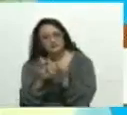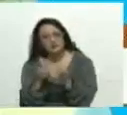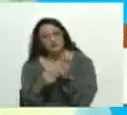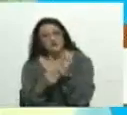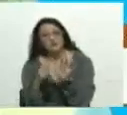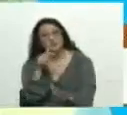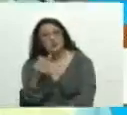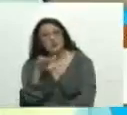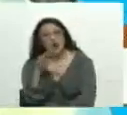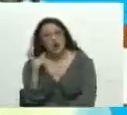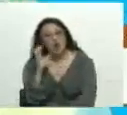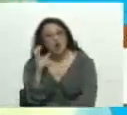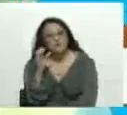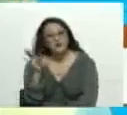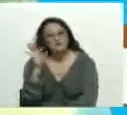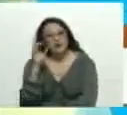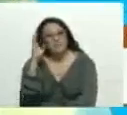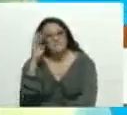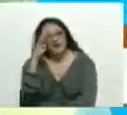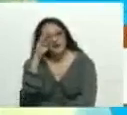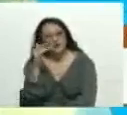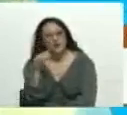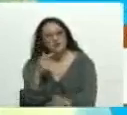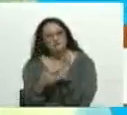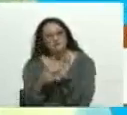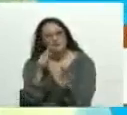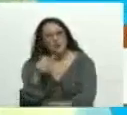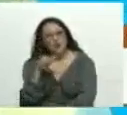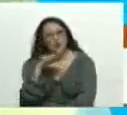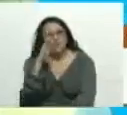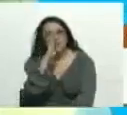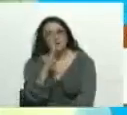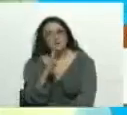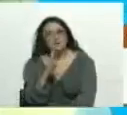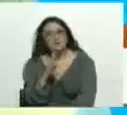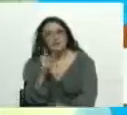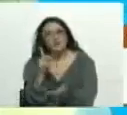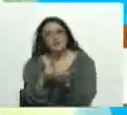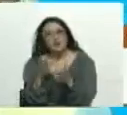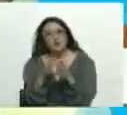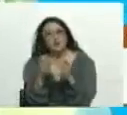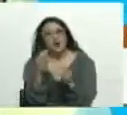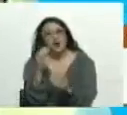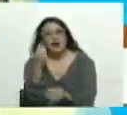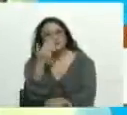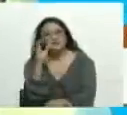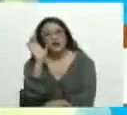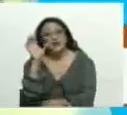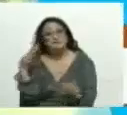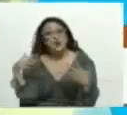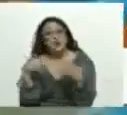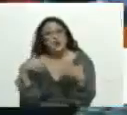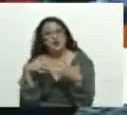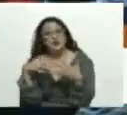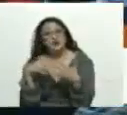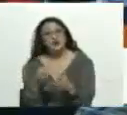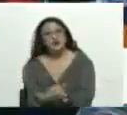eligiendo a Petro lo demostró al pueblo de Brasil allí es cierto allí estaba actuando todo el capitalismo con su guerra